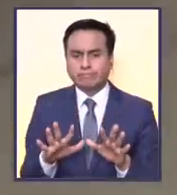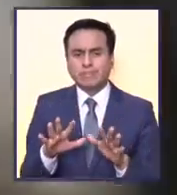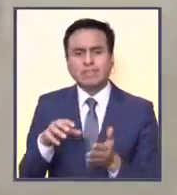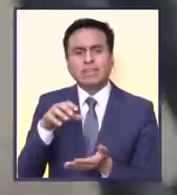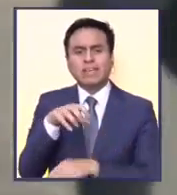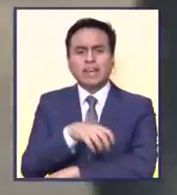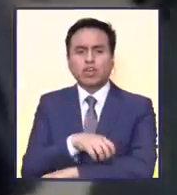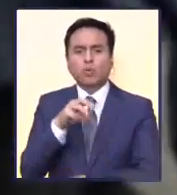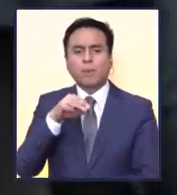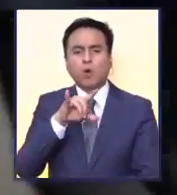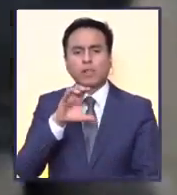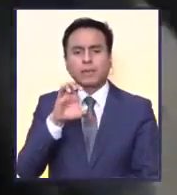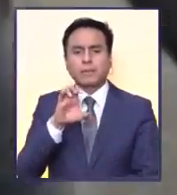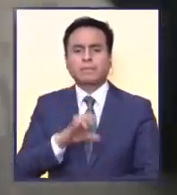región del maule